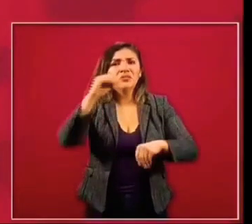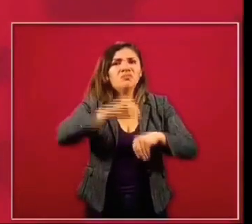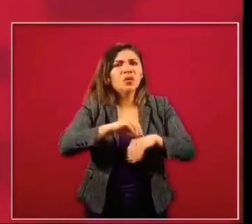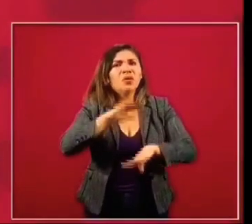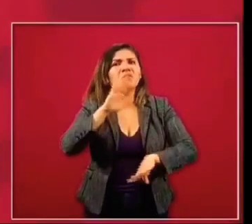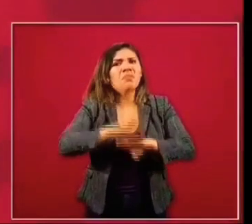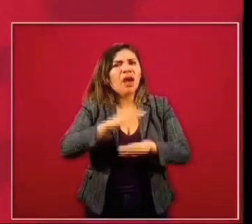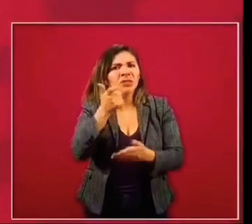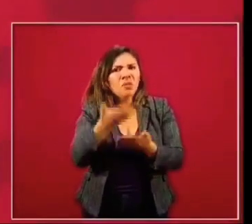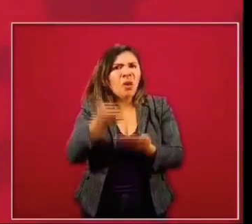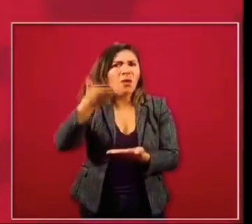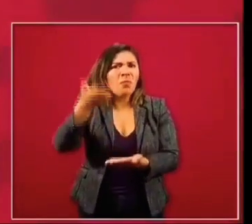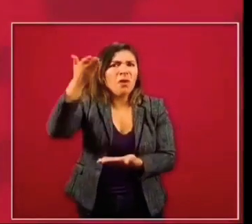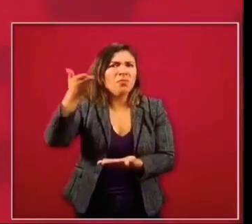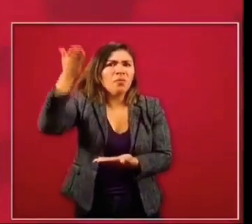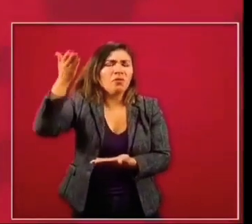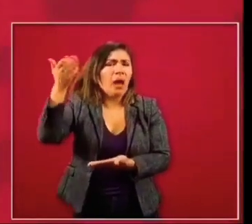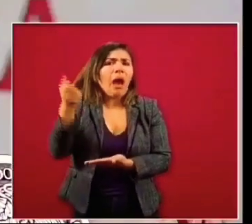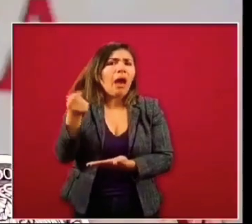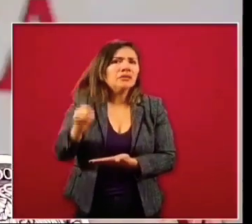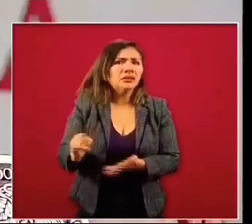créditos y aumentos